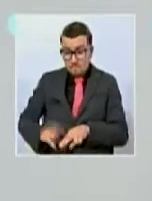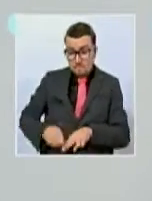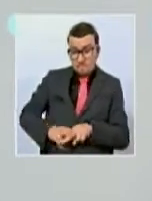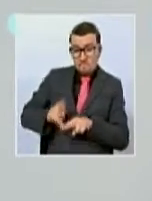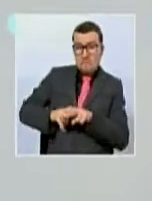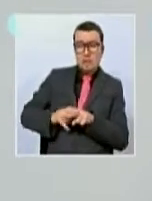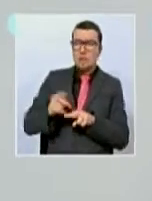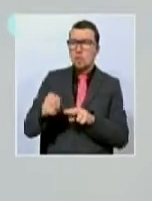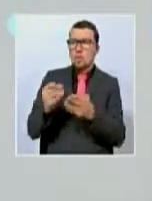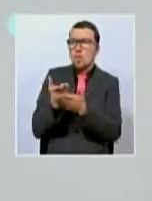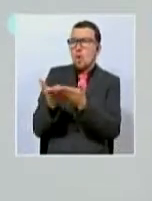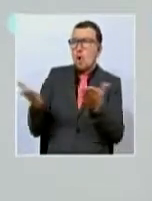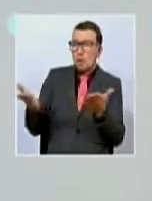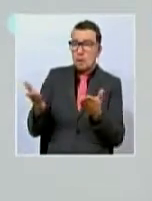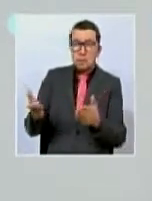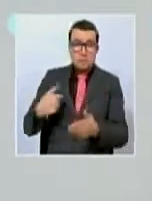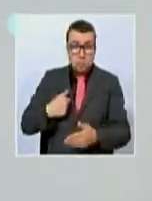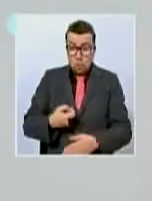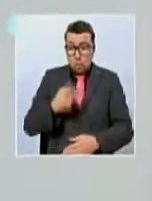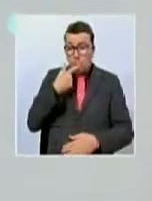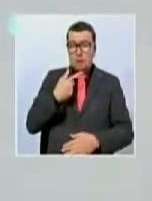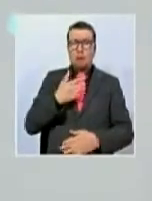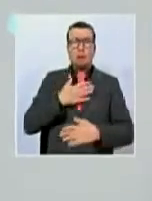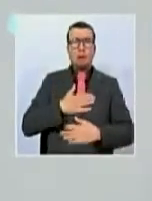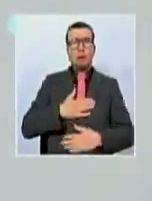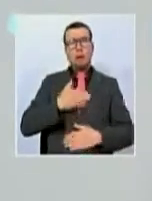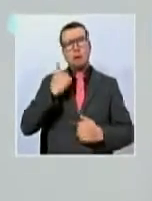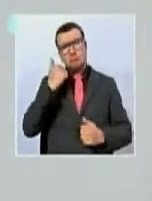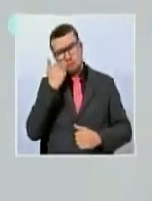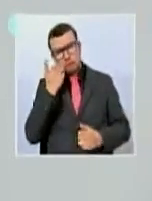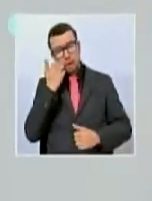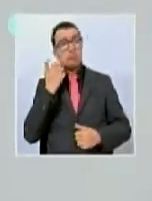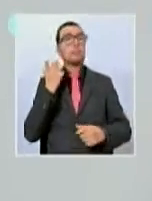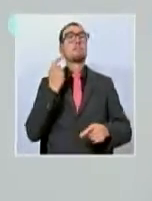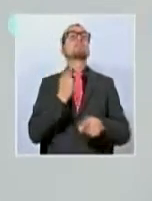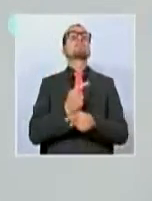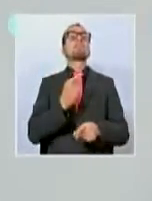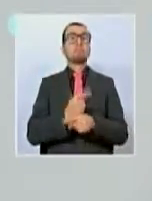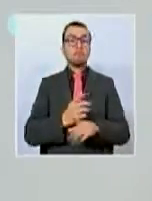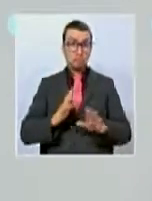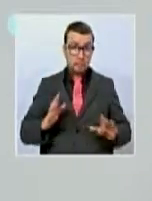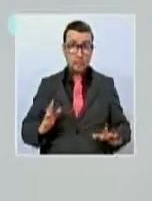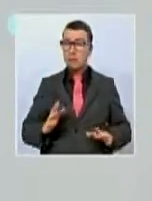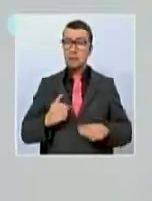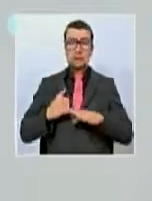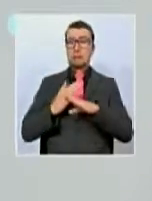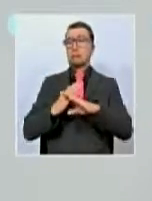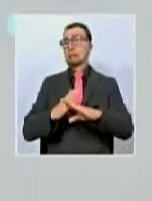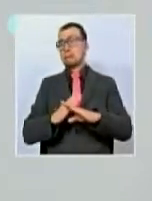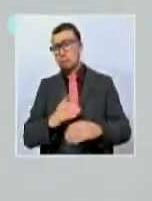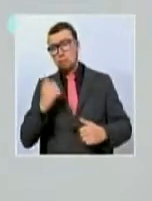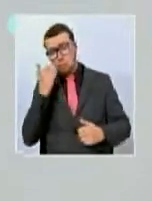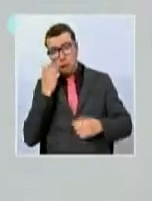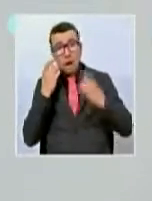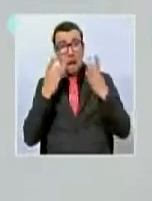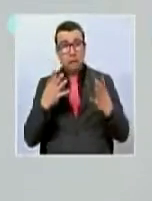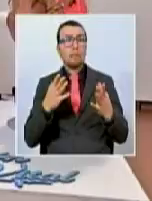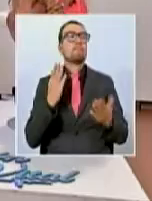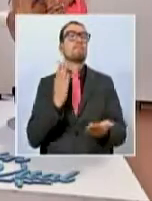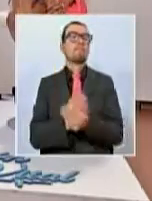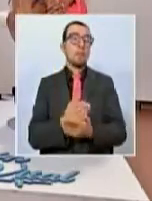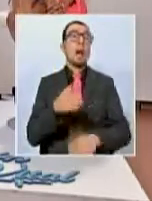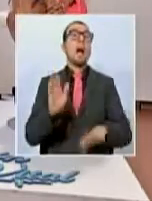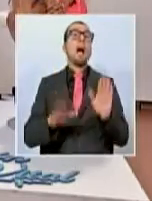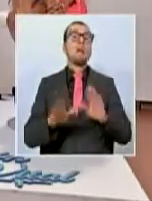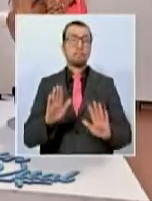de síntesis que van a causar lo que ellos están precisamente esquivando, que son todos esos efectos adversos. Para nosotros es motivo de